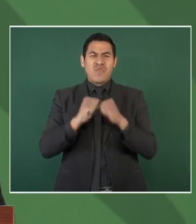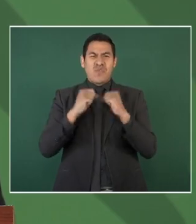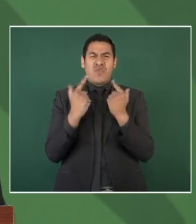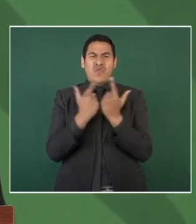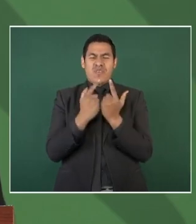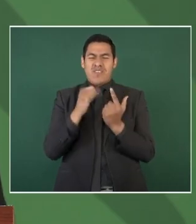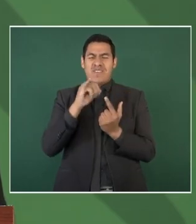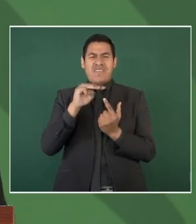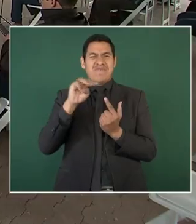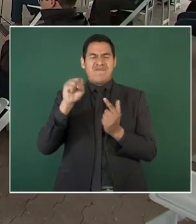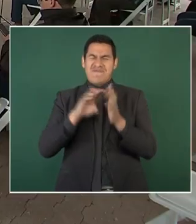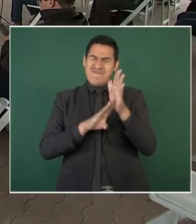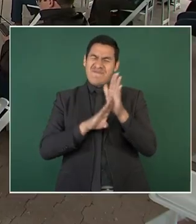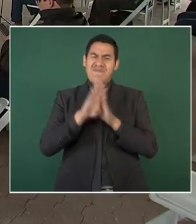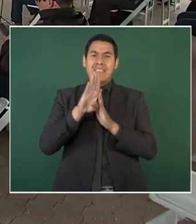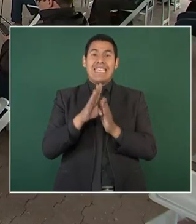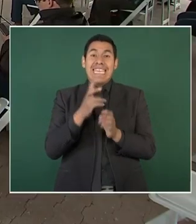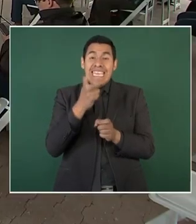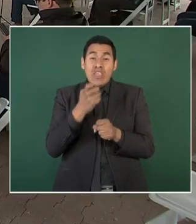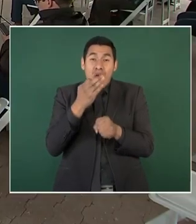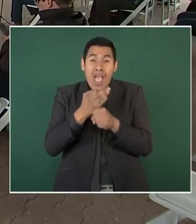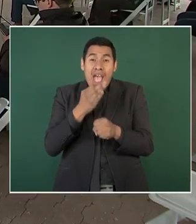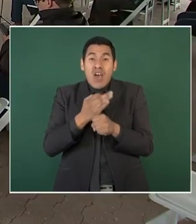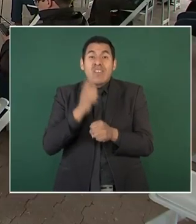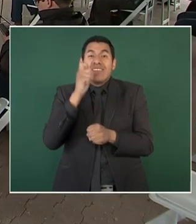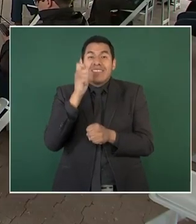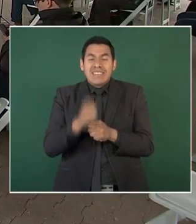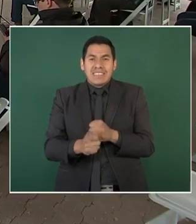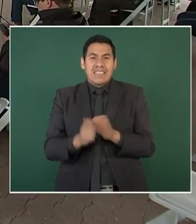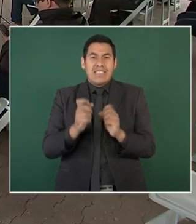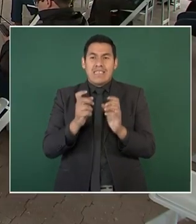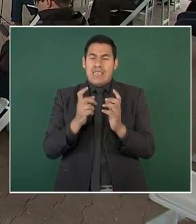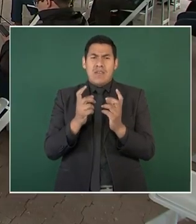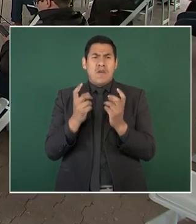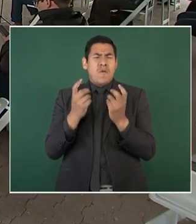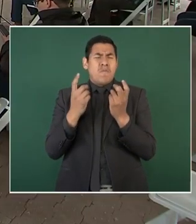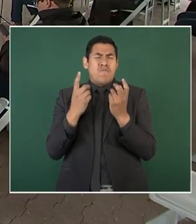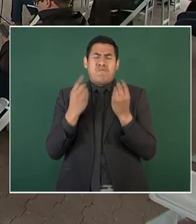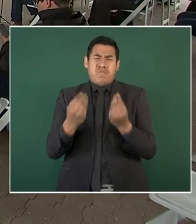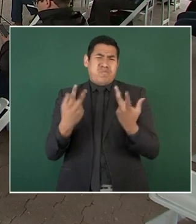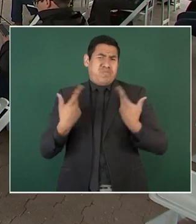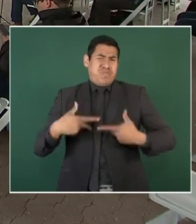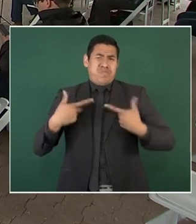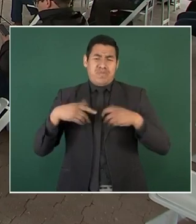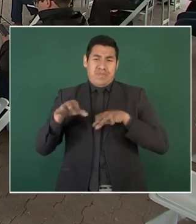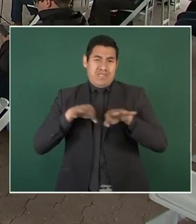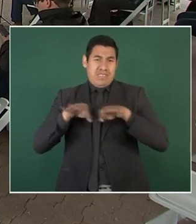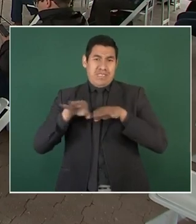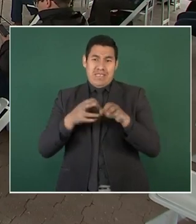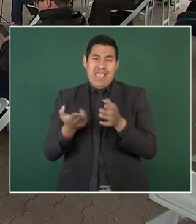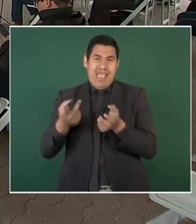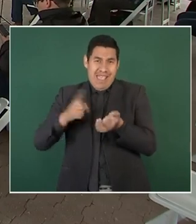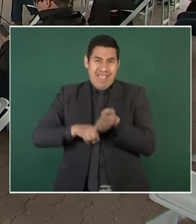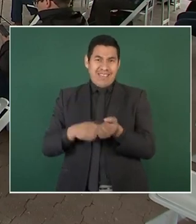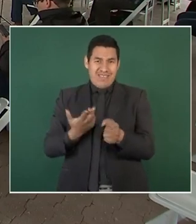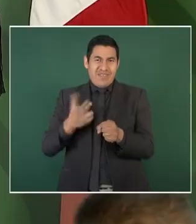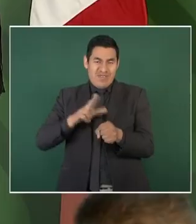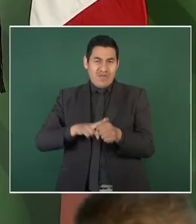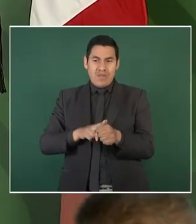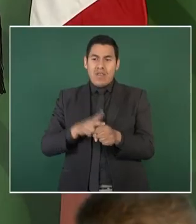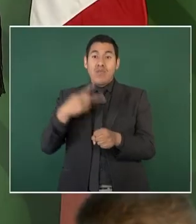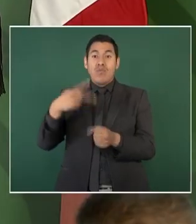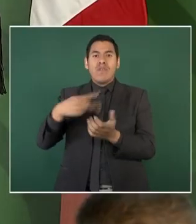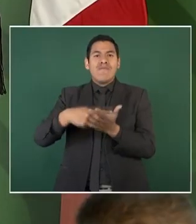acto de justicia y dignidad el haber consolidado la basificación de miles de trabajadoras y trabajadores del seguro social